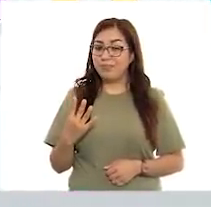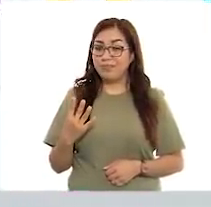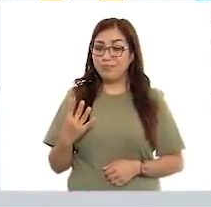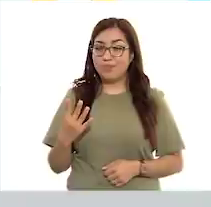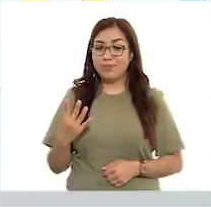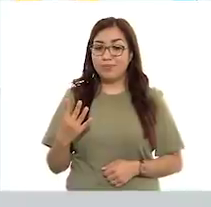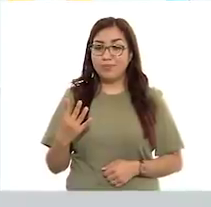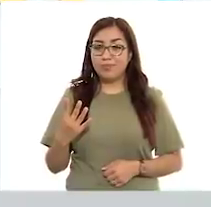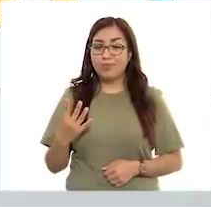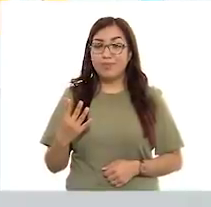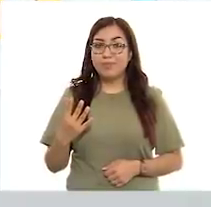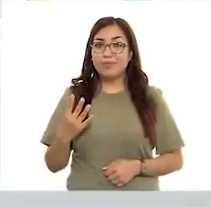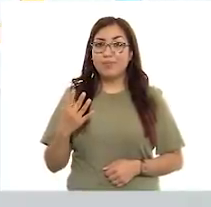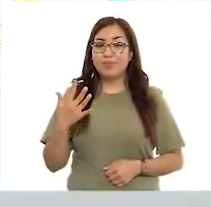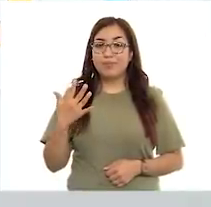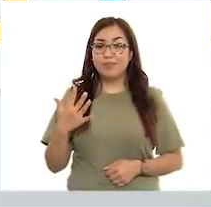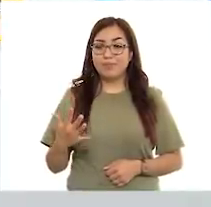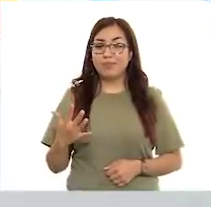Cuatro.